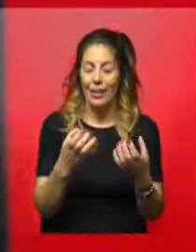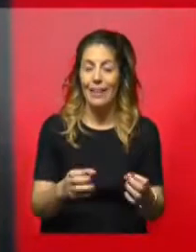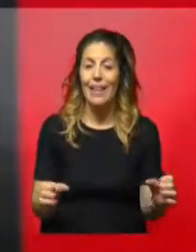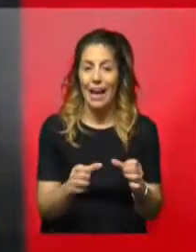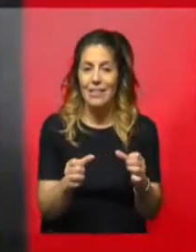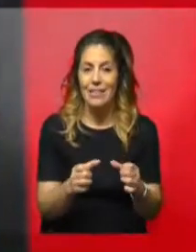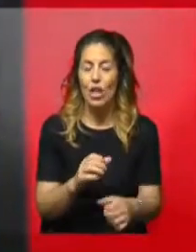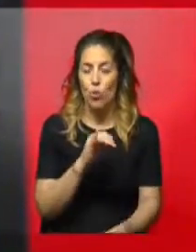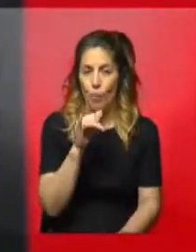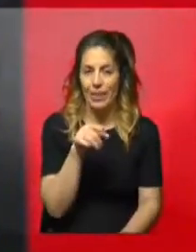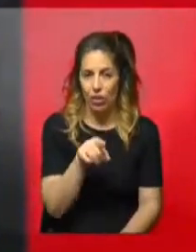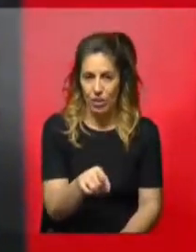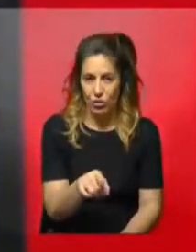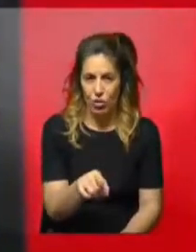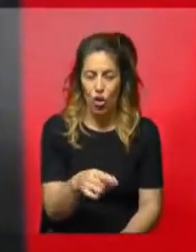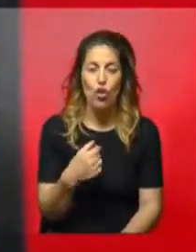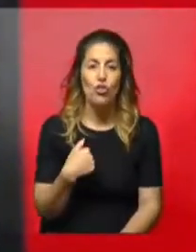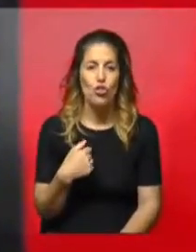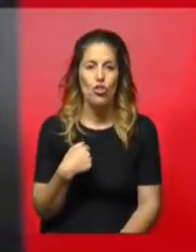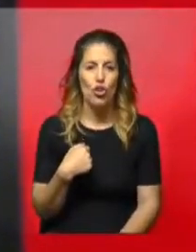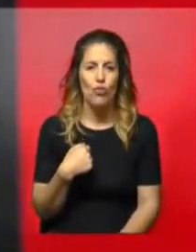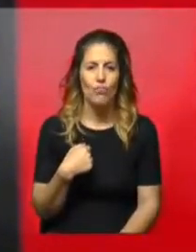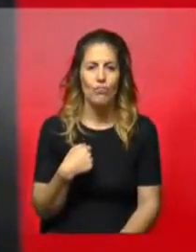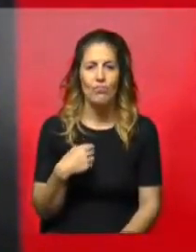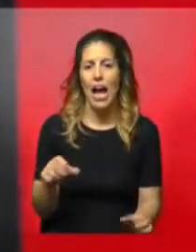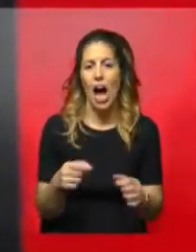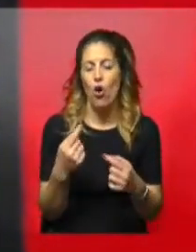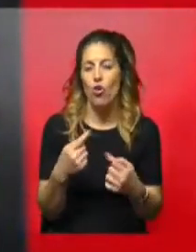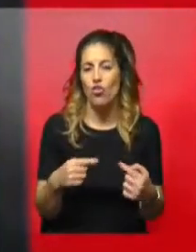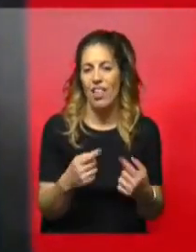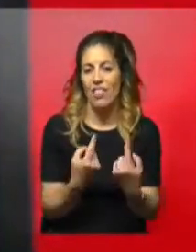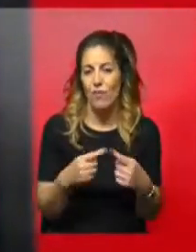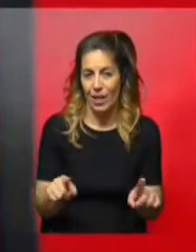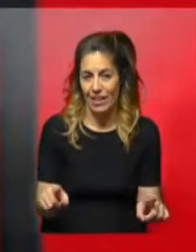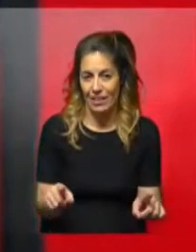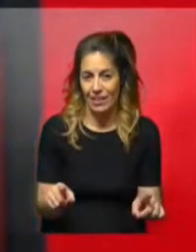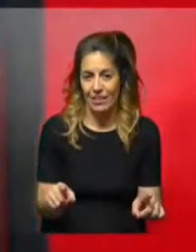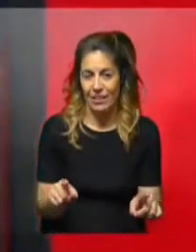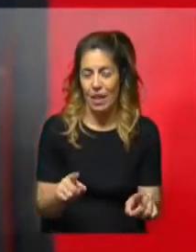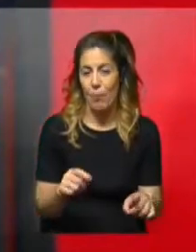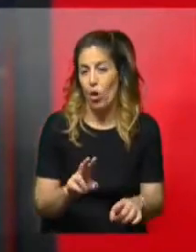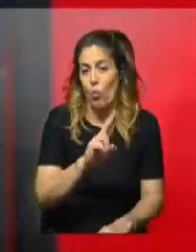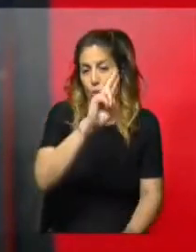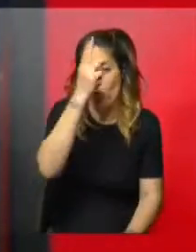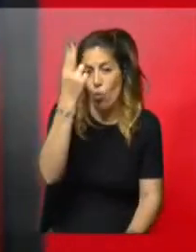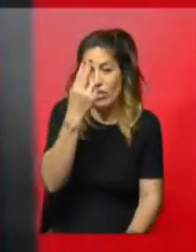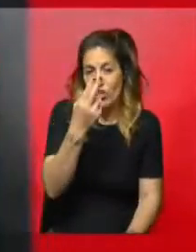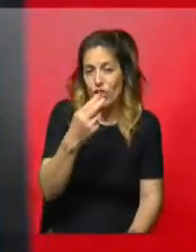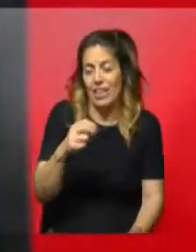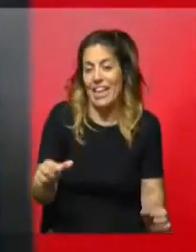un comentario yo soy bastante versátil porque como buen uruguayo si no sos Versátiles